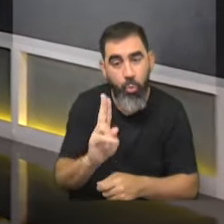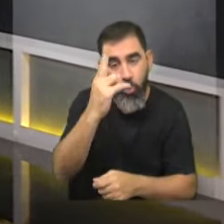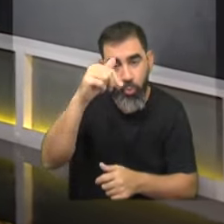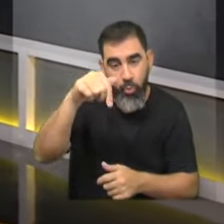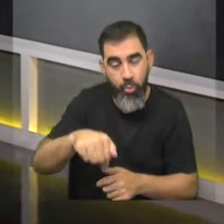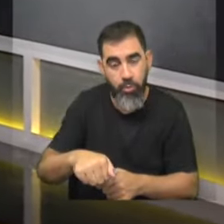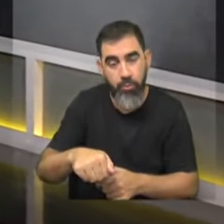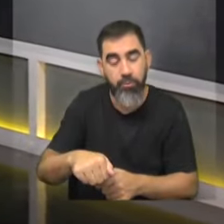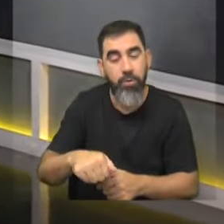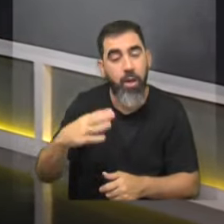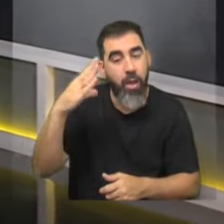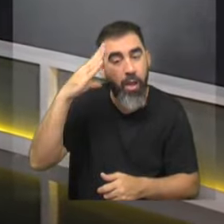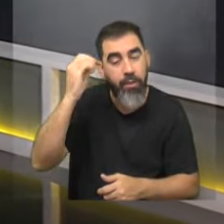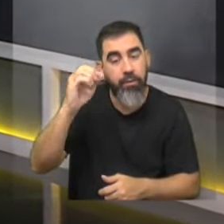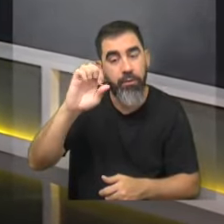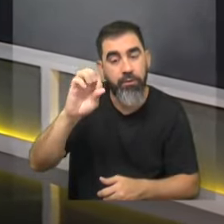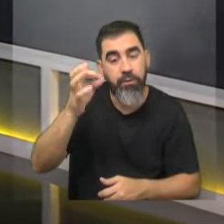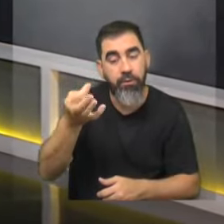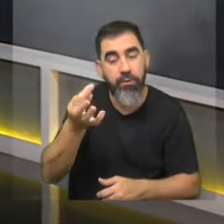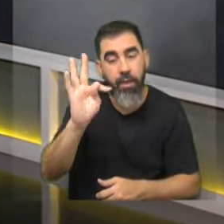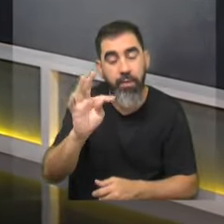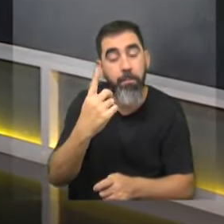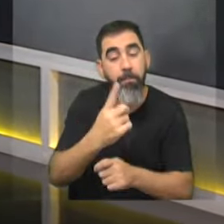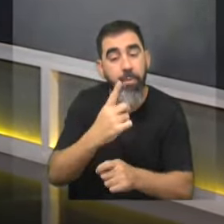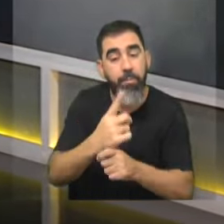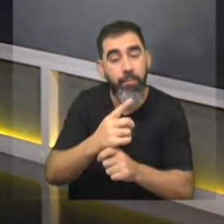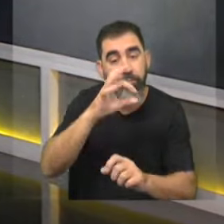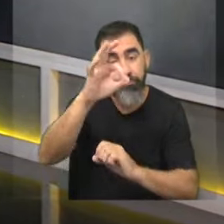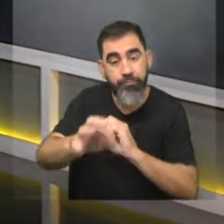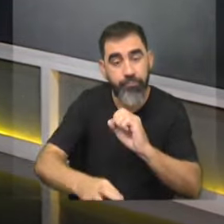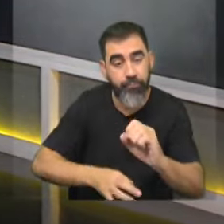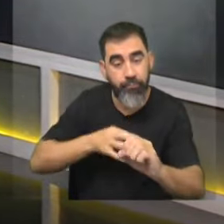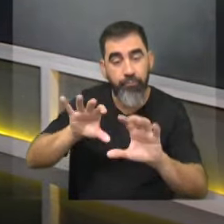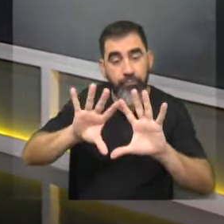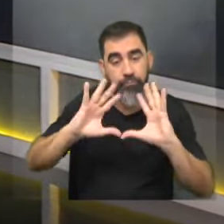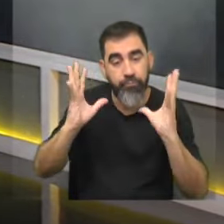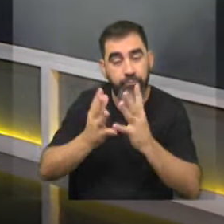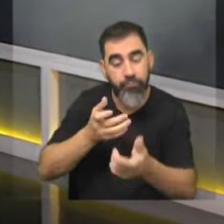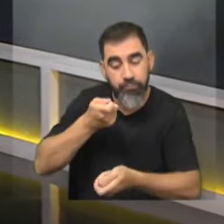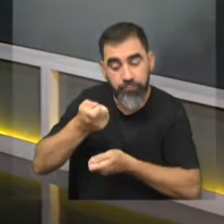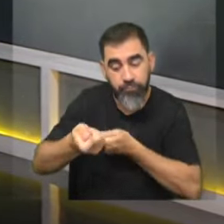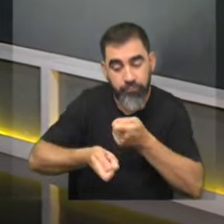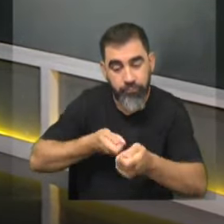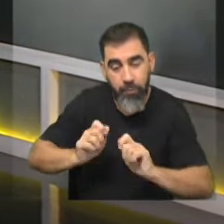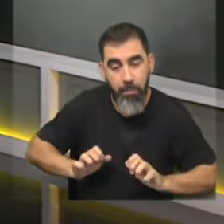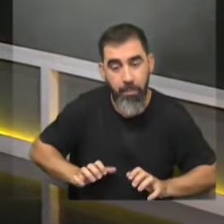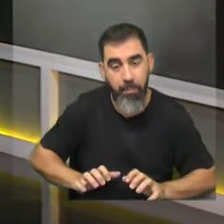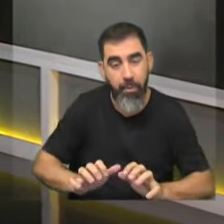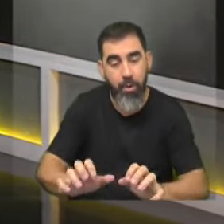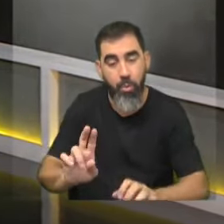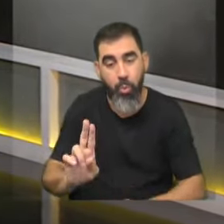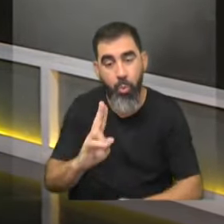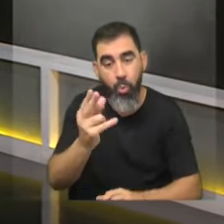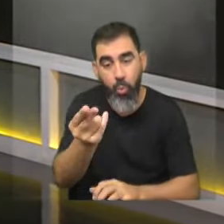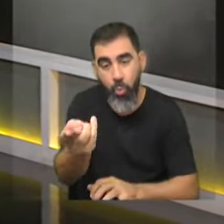del Antelsat, el primer objeto en orbitar a la Tierra construido, diseñado, elaborado en nuestro